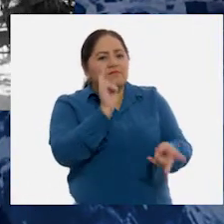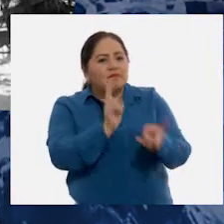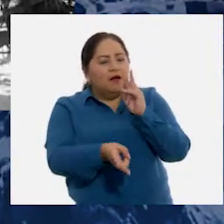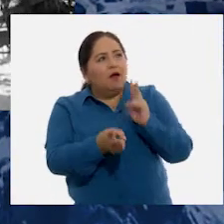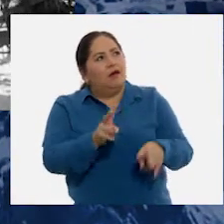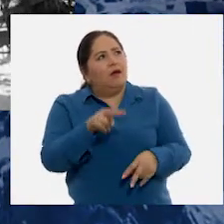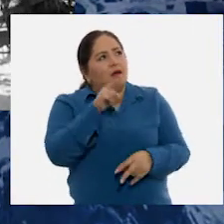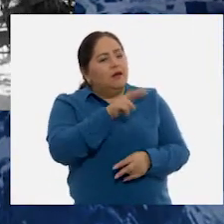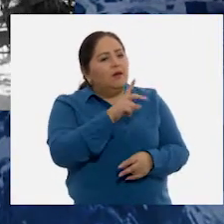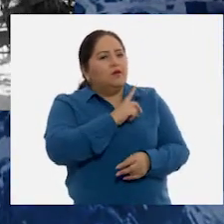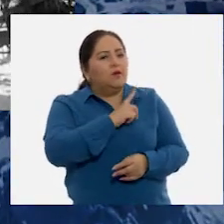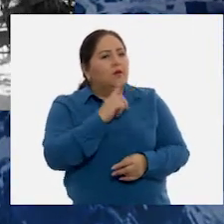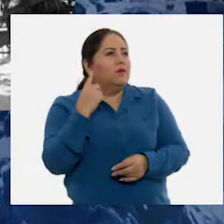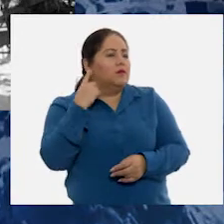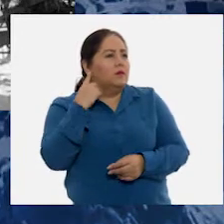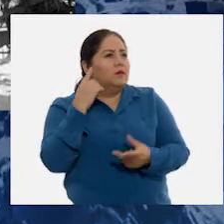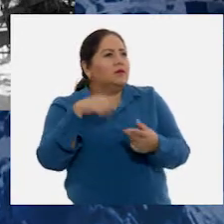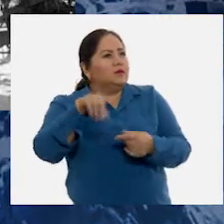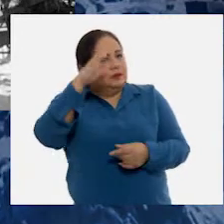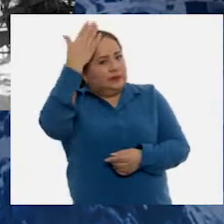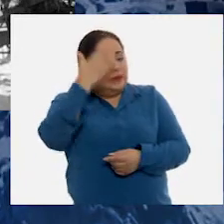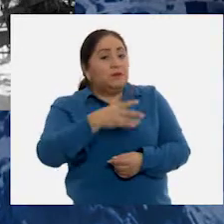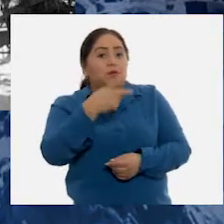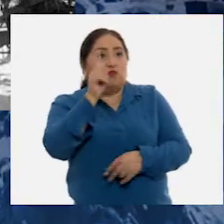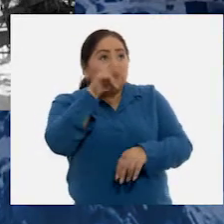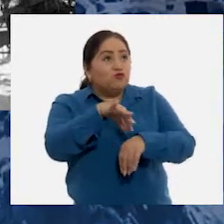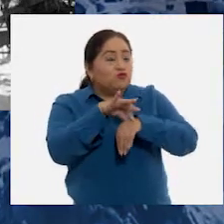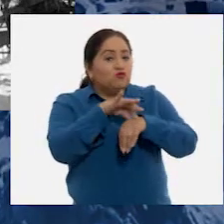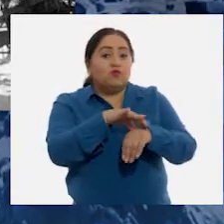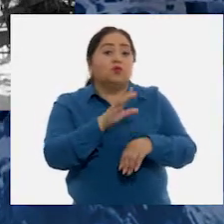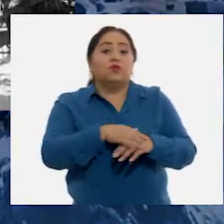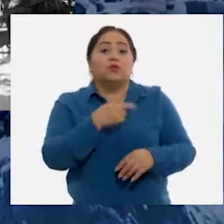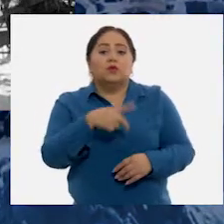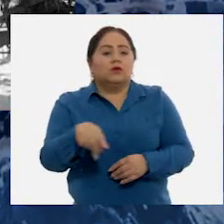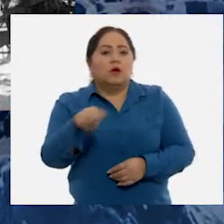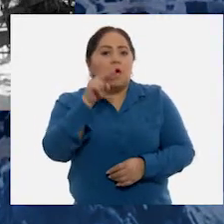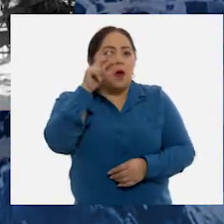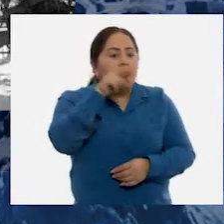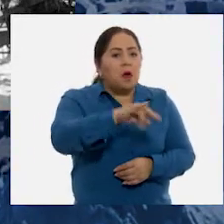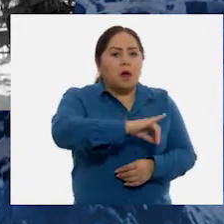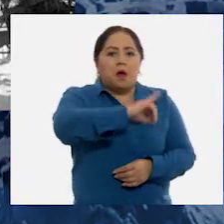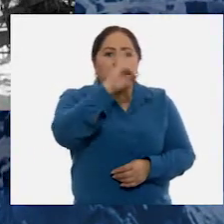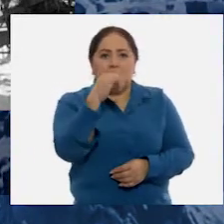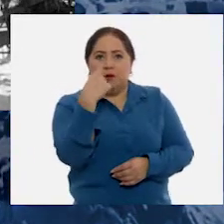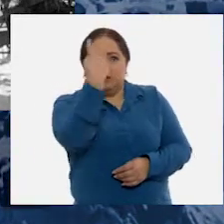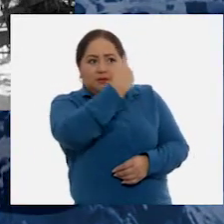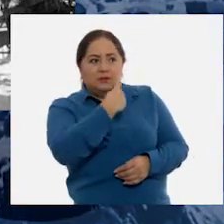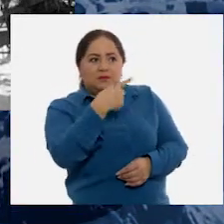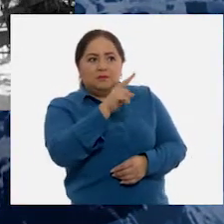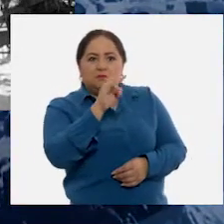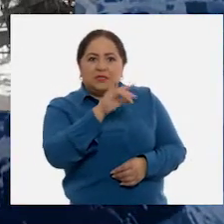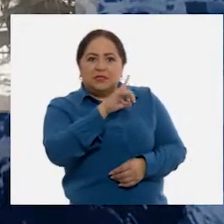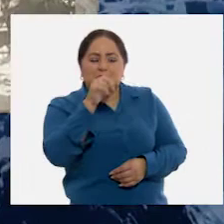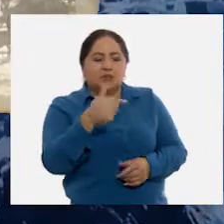platicando solo de oídas lo sabían, pues que nadie de ellos le había visto jamás la cara a Villa.